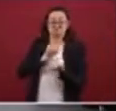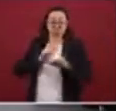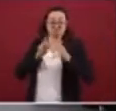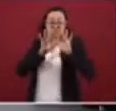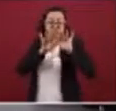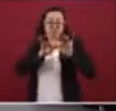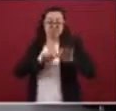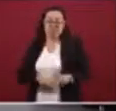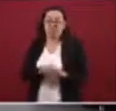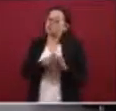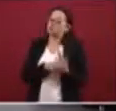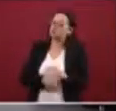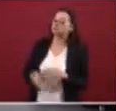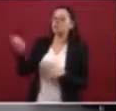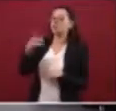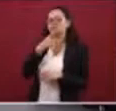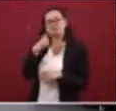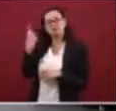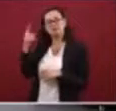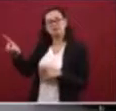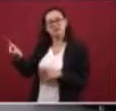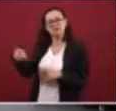utilizan esa declaración